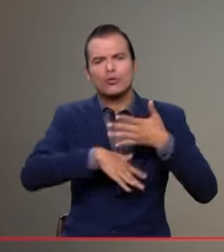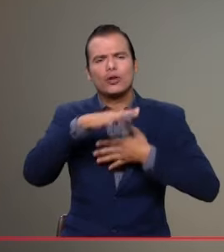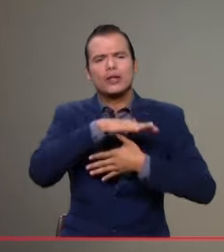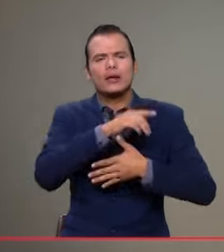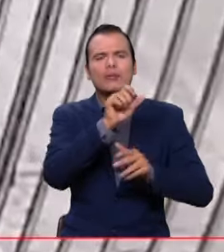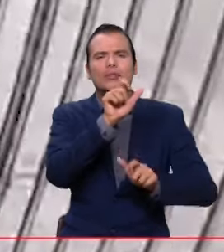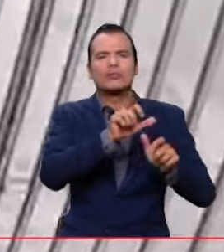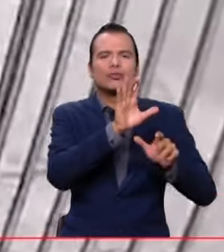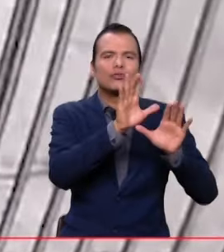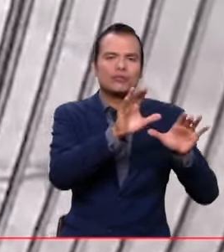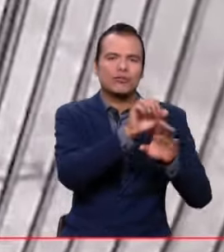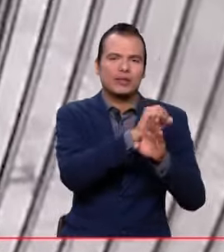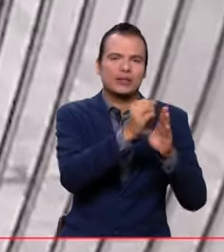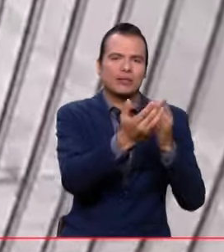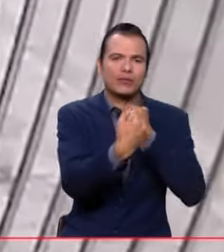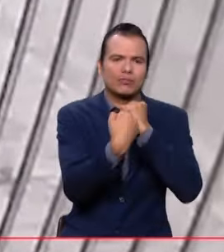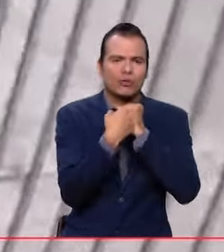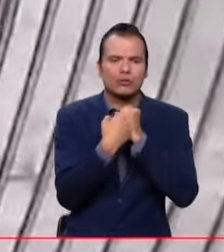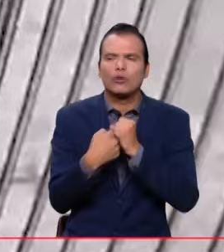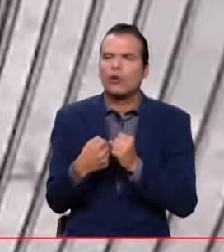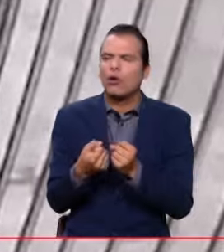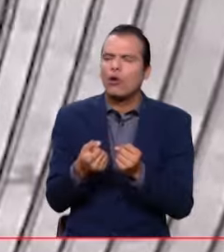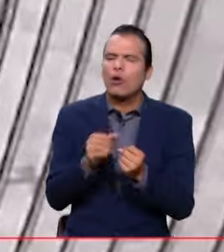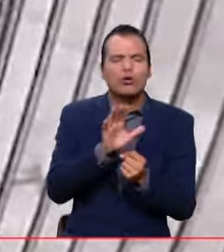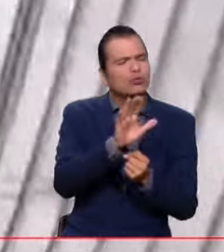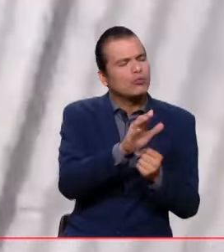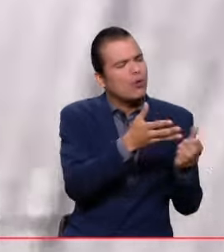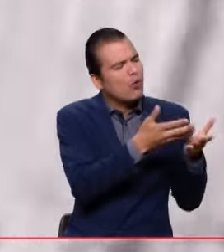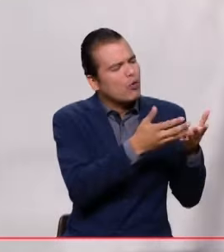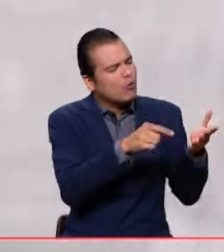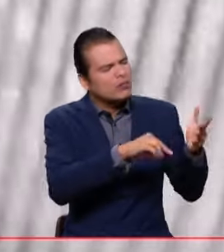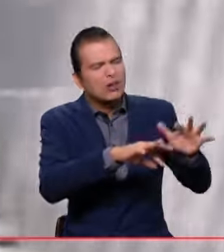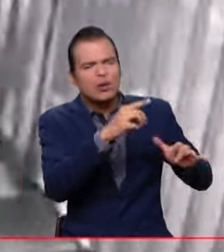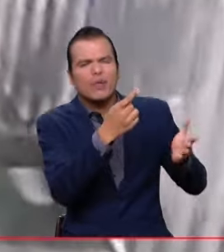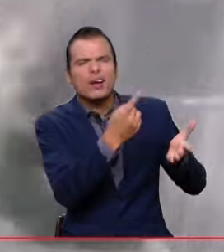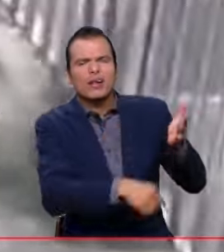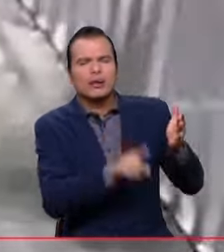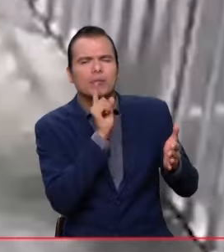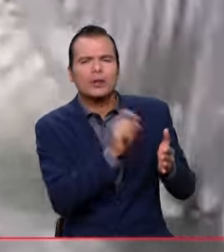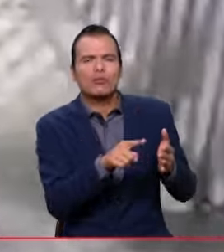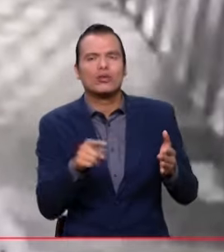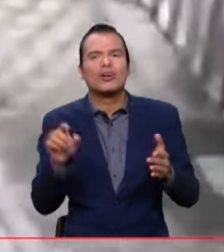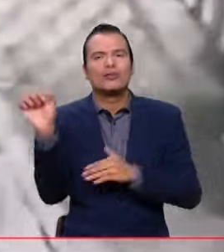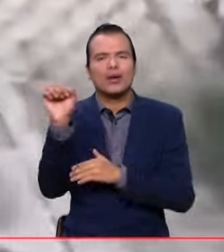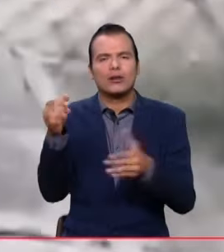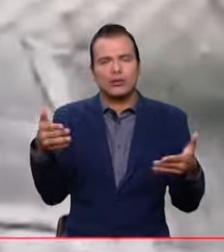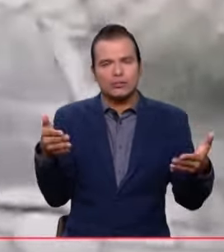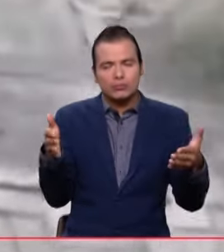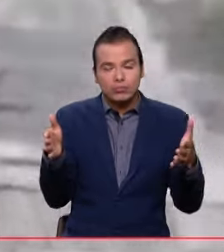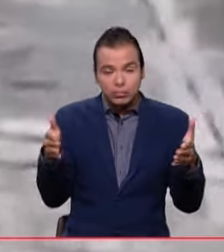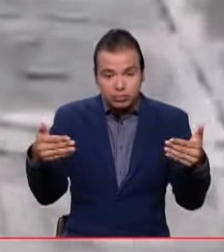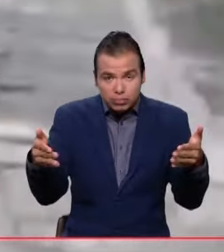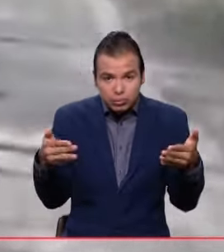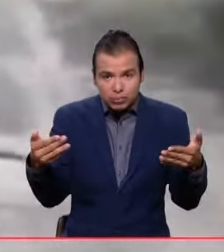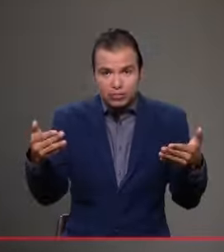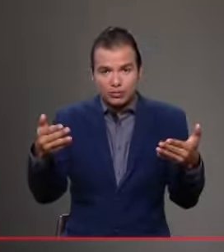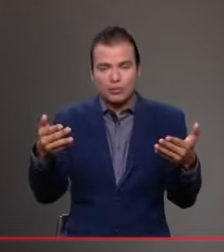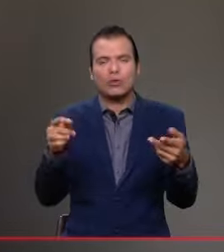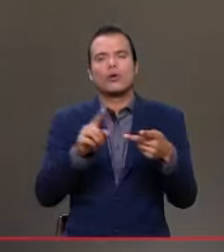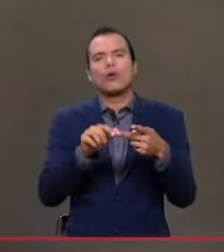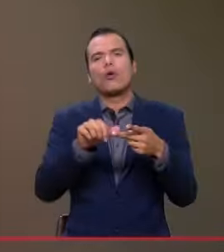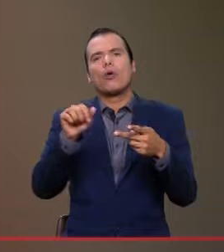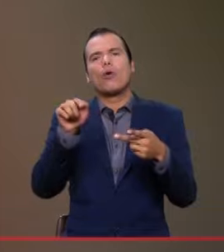robando? Espejos de vehículos, aires acondicionados de vivienda, daño a la infraestructura en Cali como